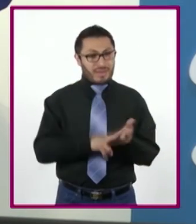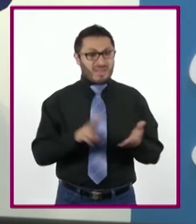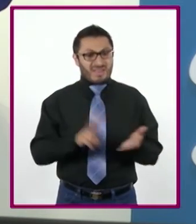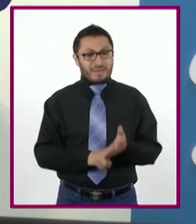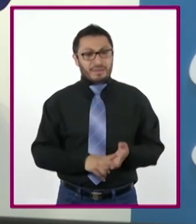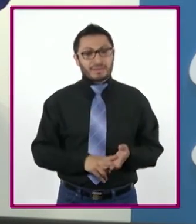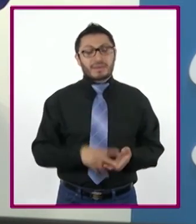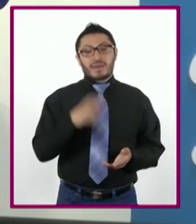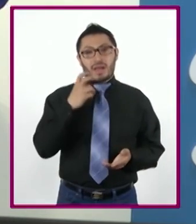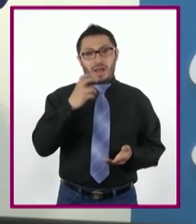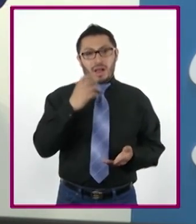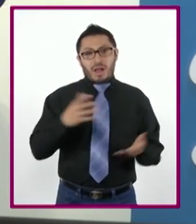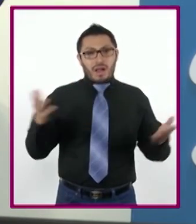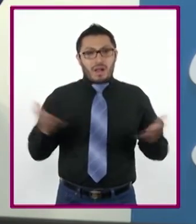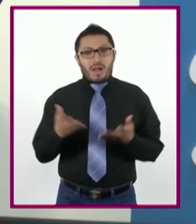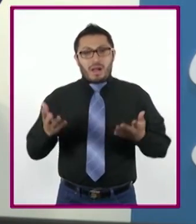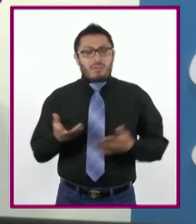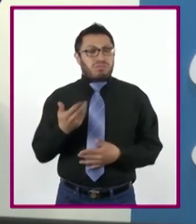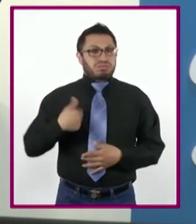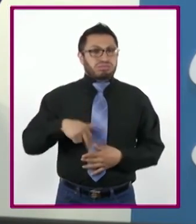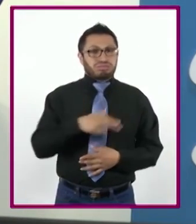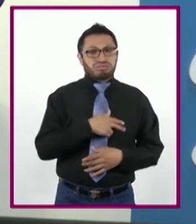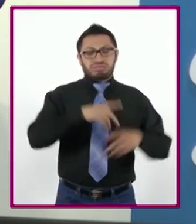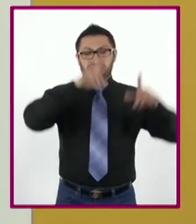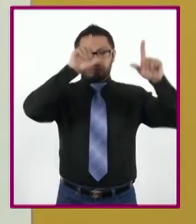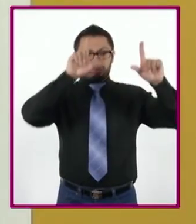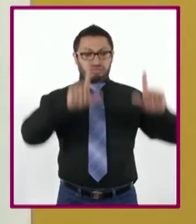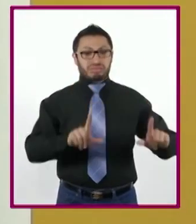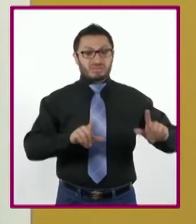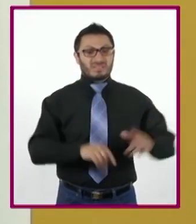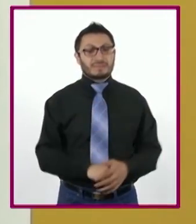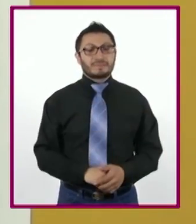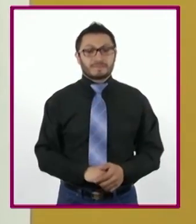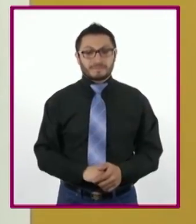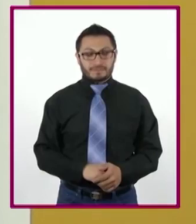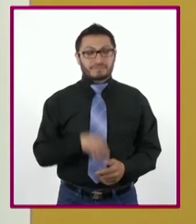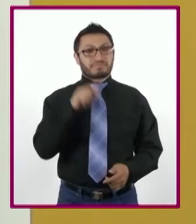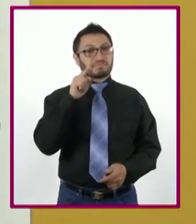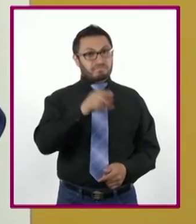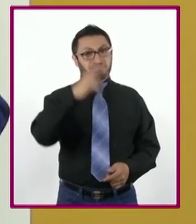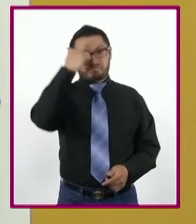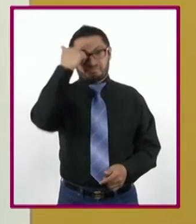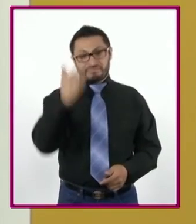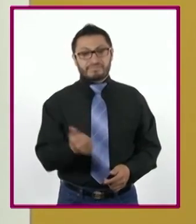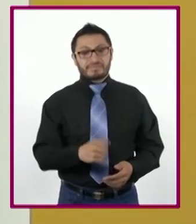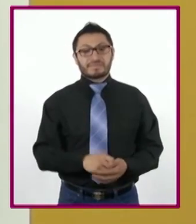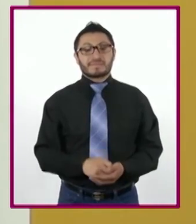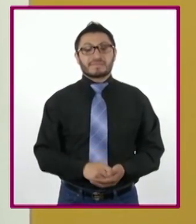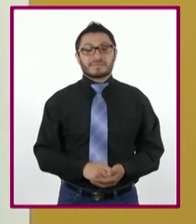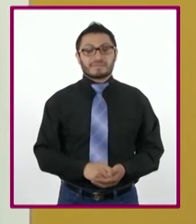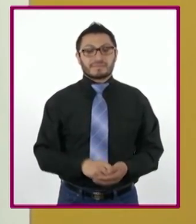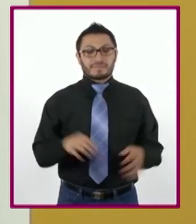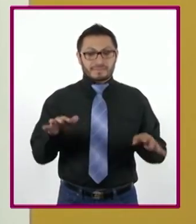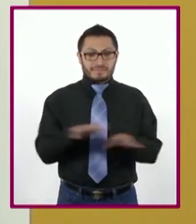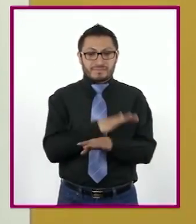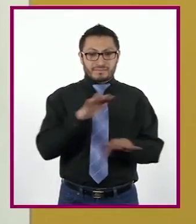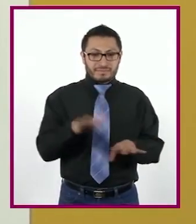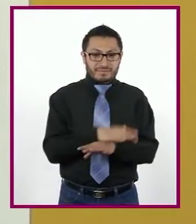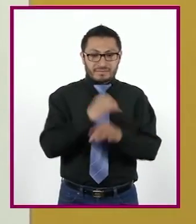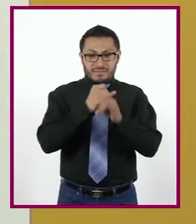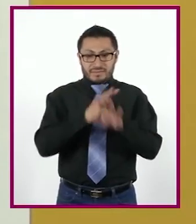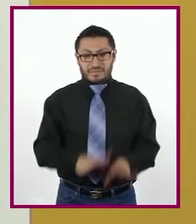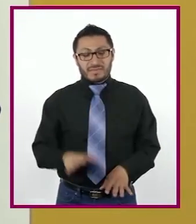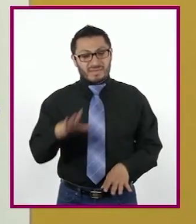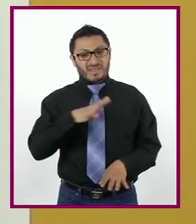que con ella podemos construir nuestra gráfica. Tienes razón, Enrique. Sustituyamos los datos